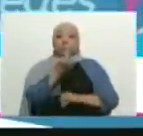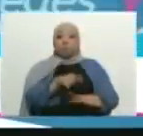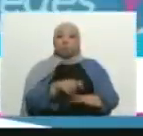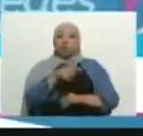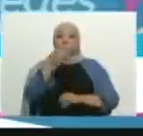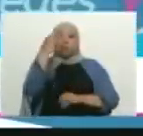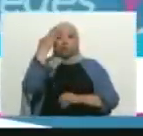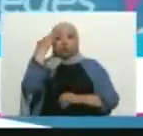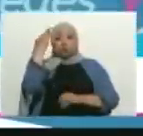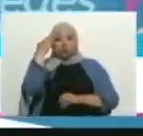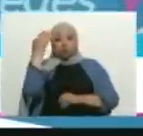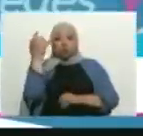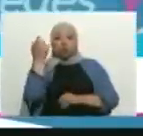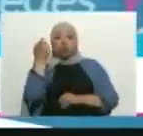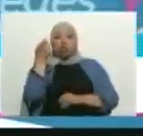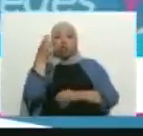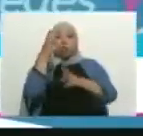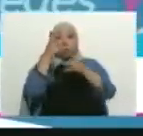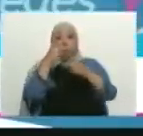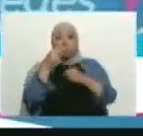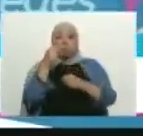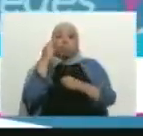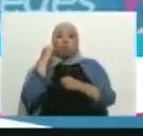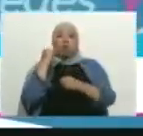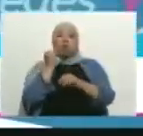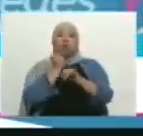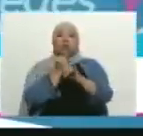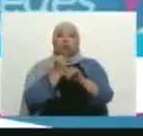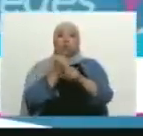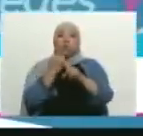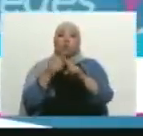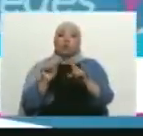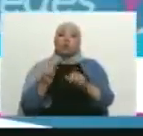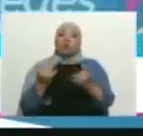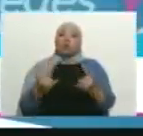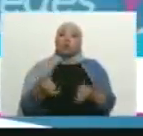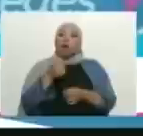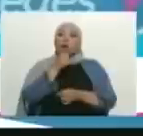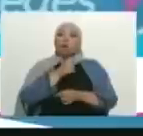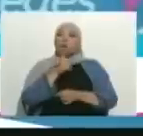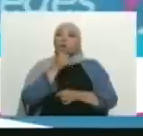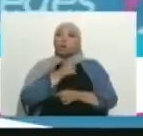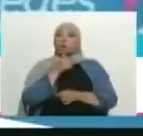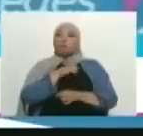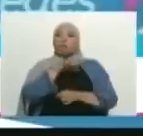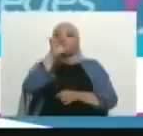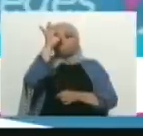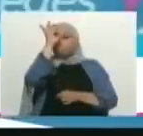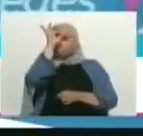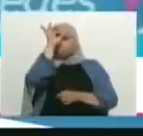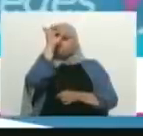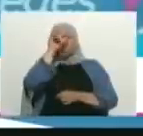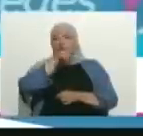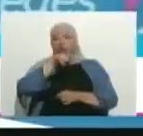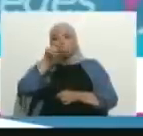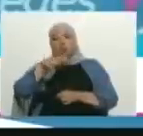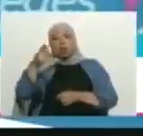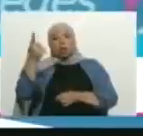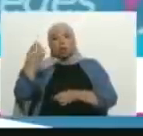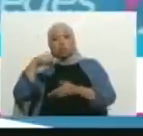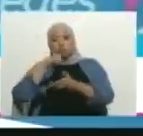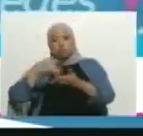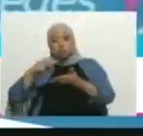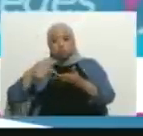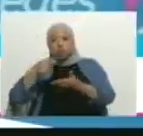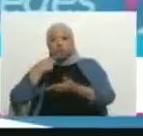por habernos manejado en ese mundo hemos podido, entre otras cosas, resistir cosas que la gente no sabe. Algún día se escribirá toda la